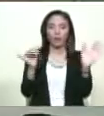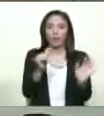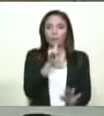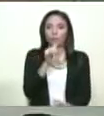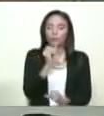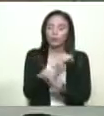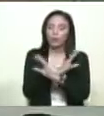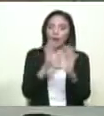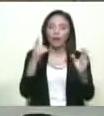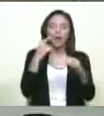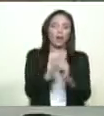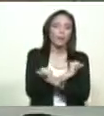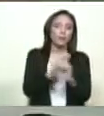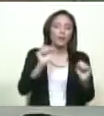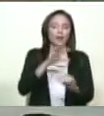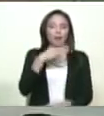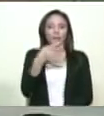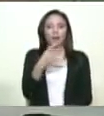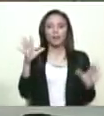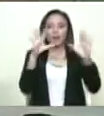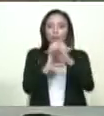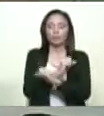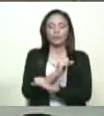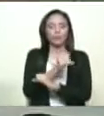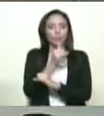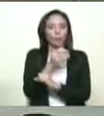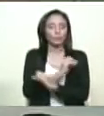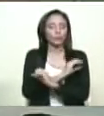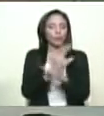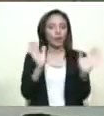en la mañana en la tarde y en la noche